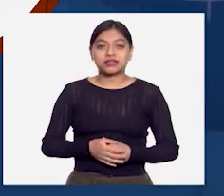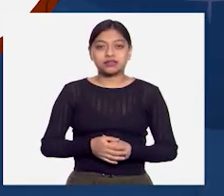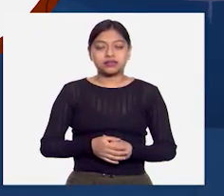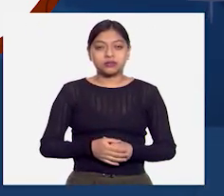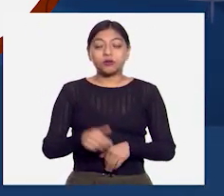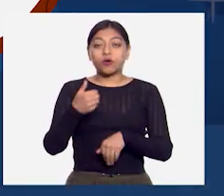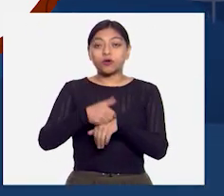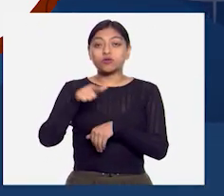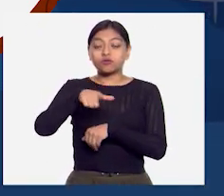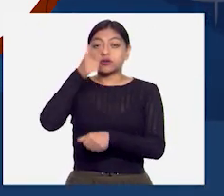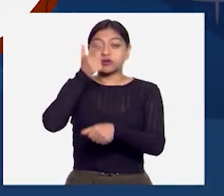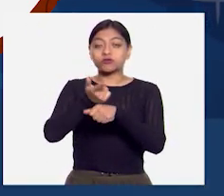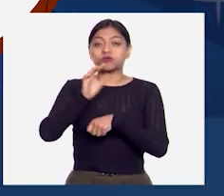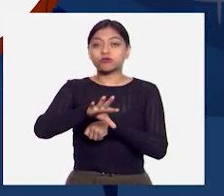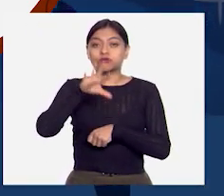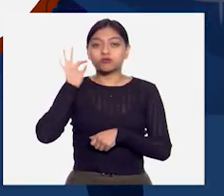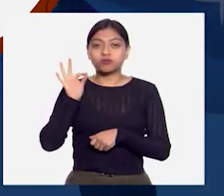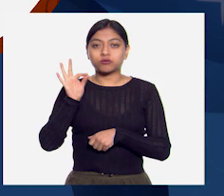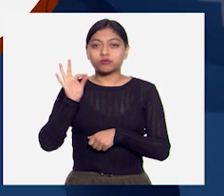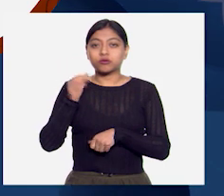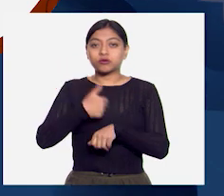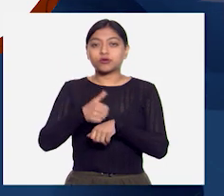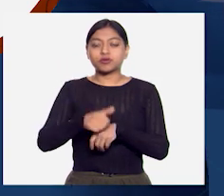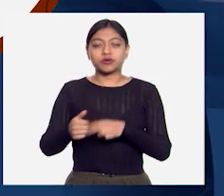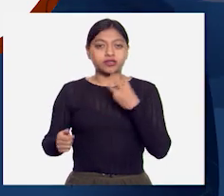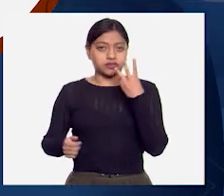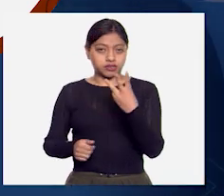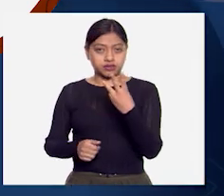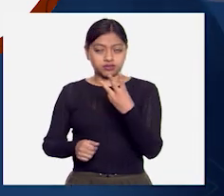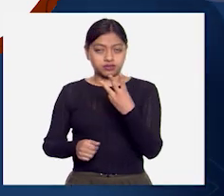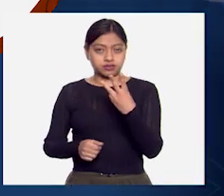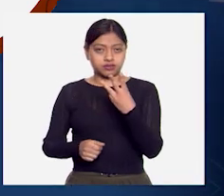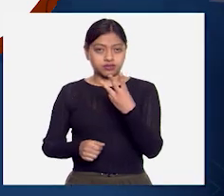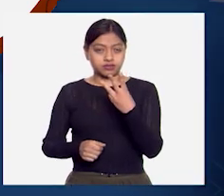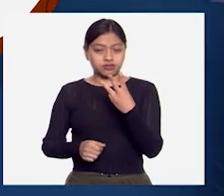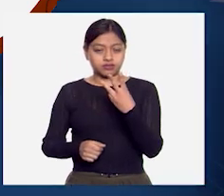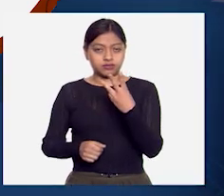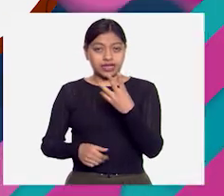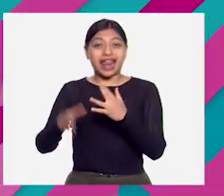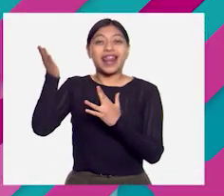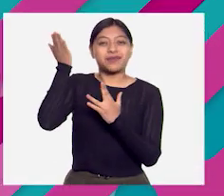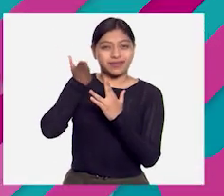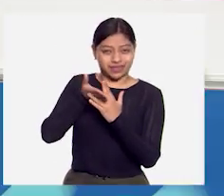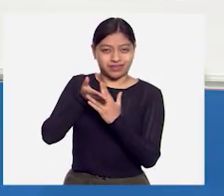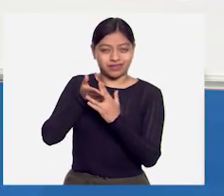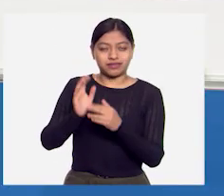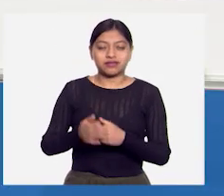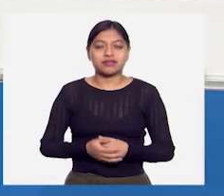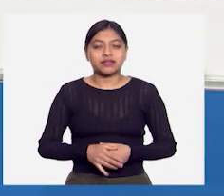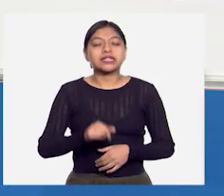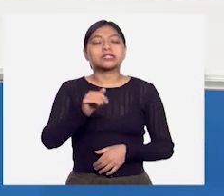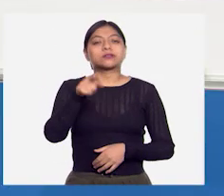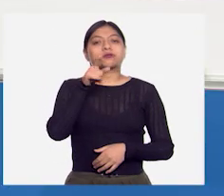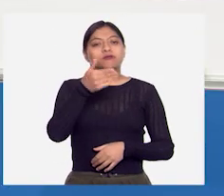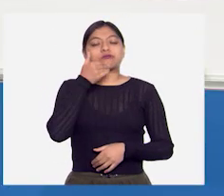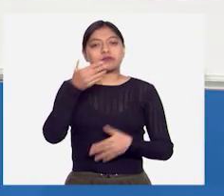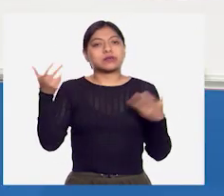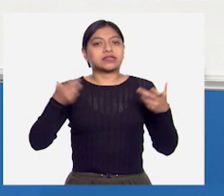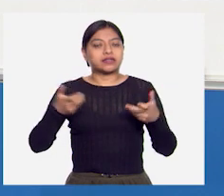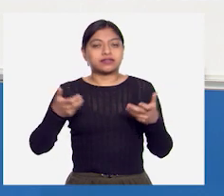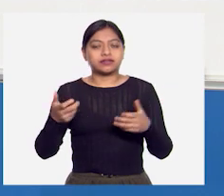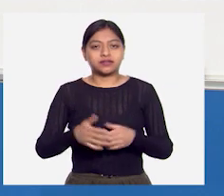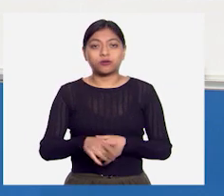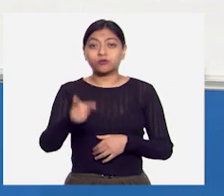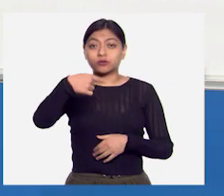valor ubicado en esa posición es el número 3. Excelente. Lo has realizado muy bien. ¿En casa lo